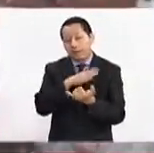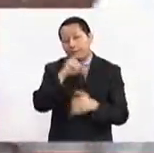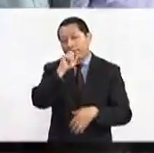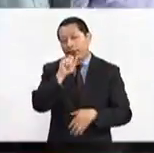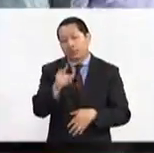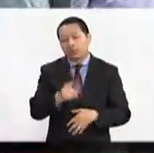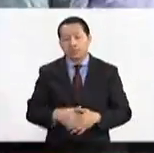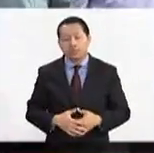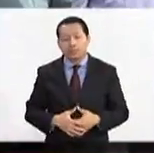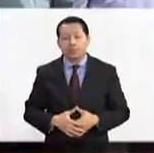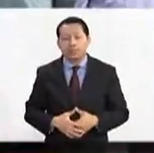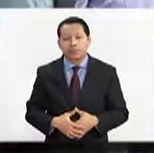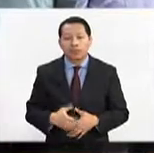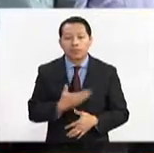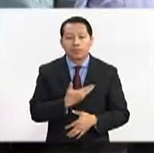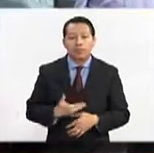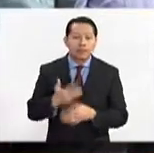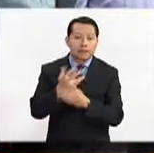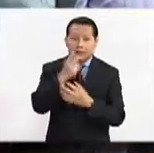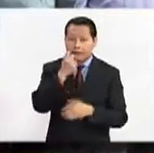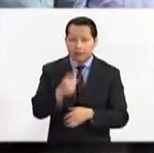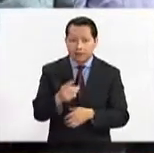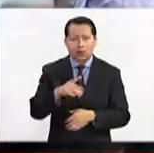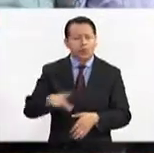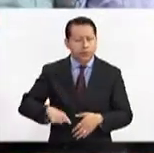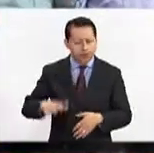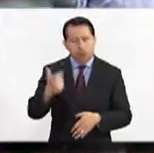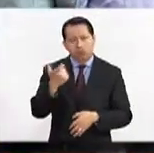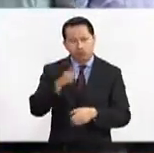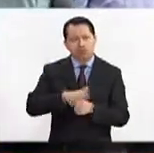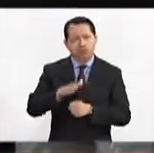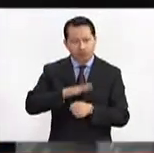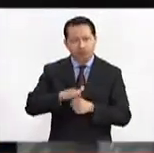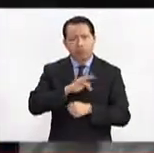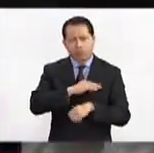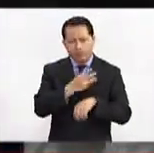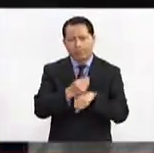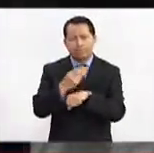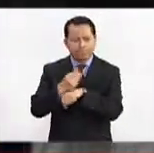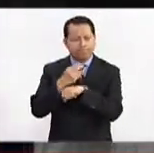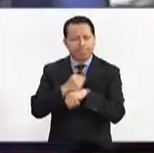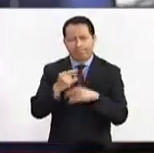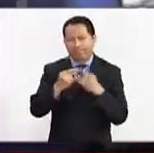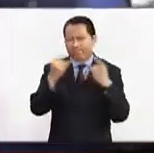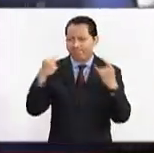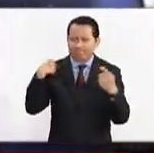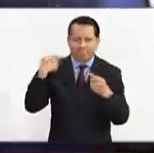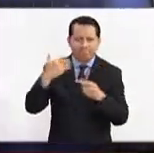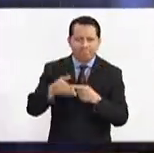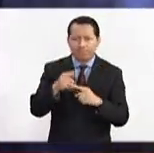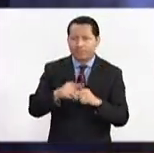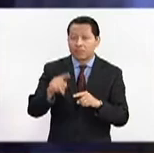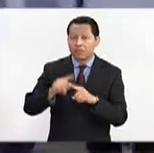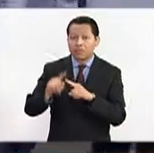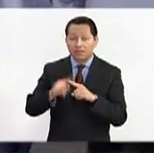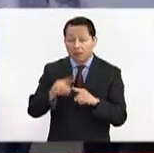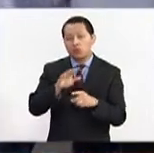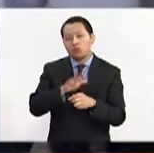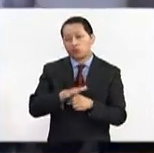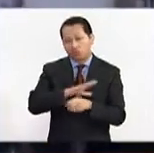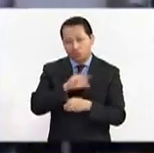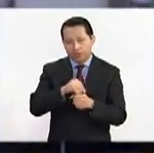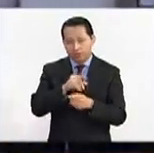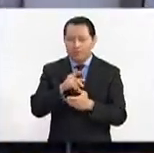edificaciones. Aquí el presidente dijo que el gobierno tiene fondos para la reconstrucción de los edificios históricos, aunque no son suficientes,